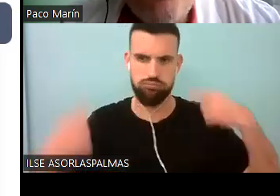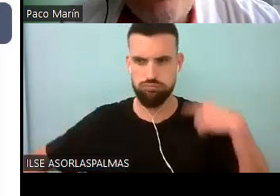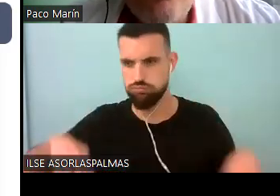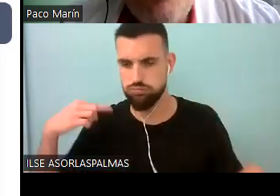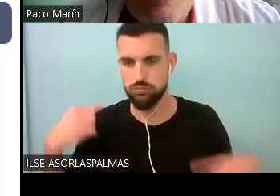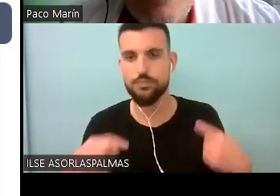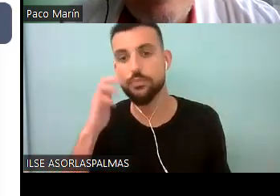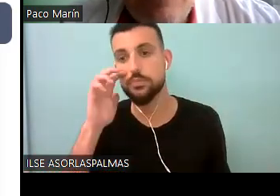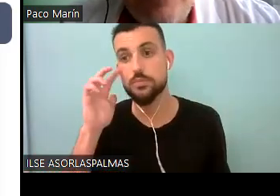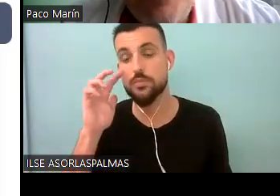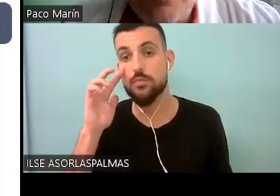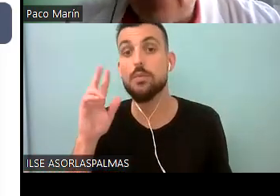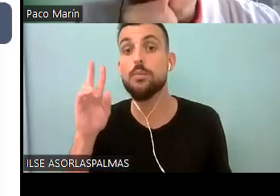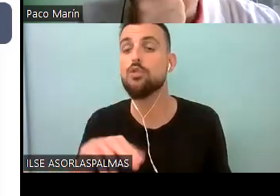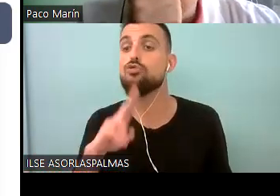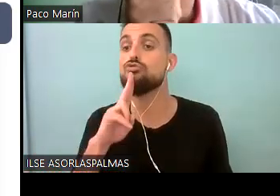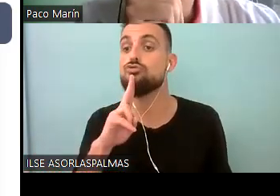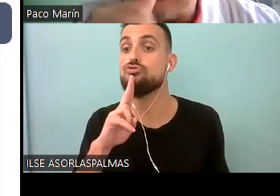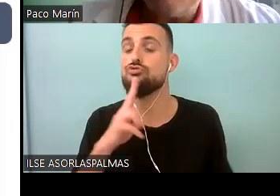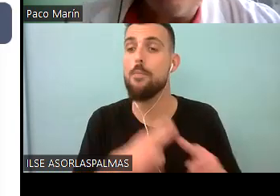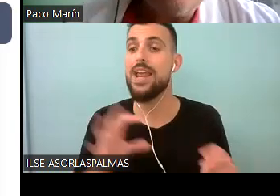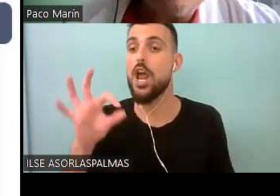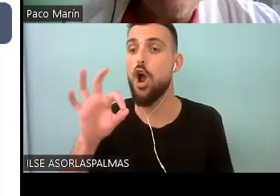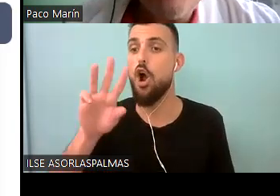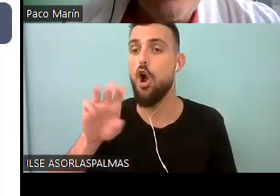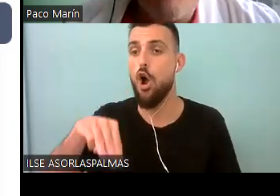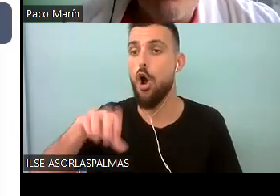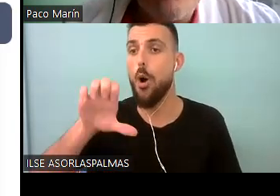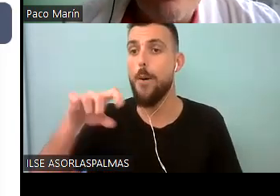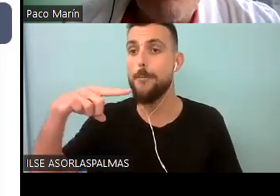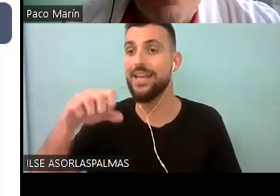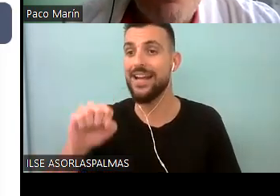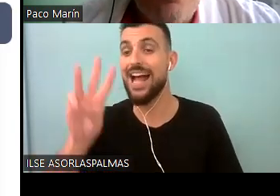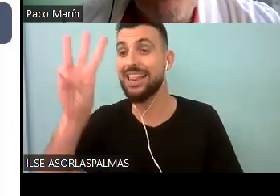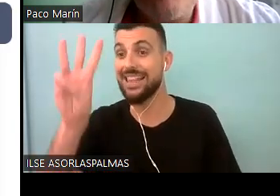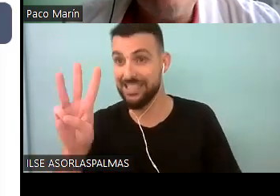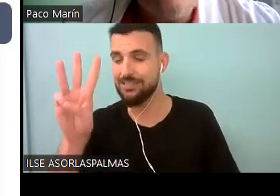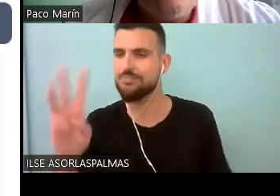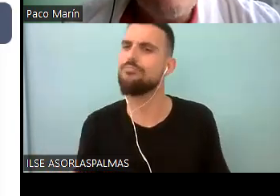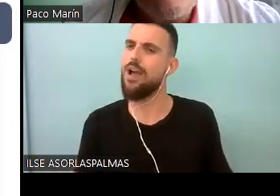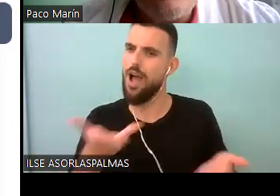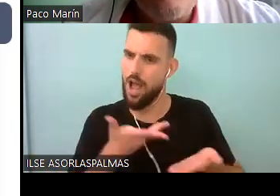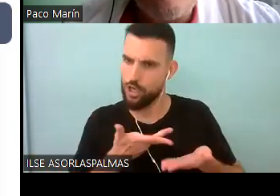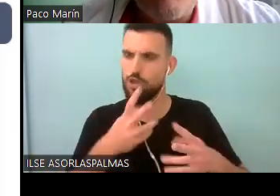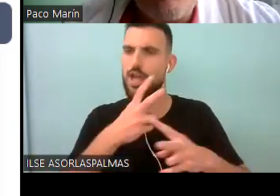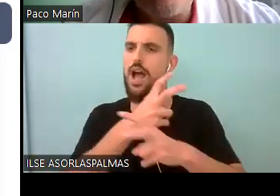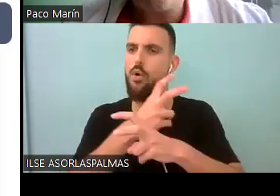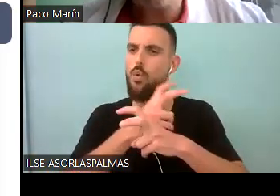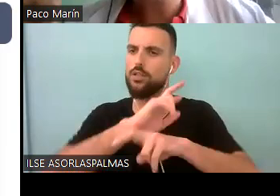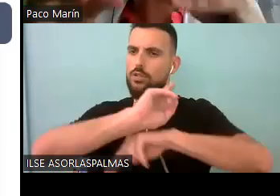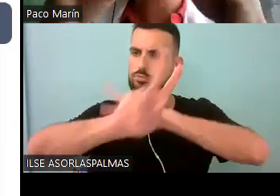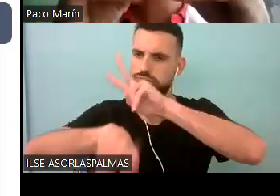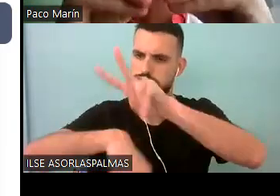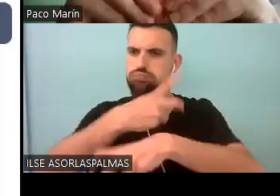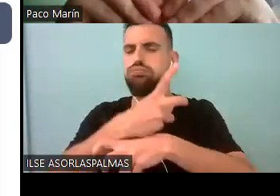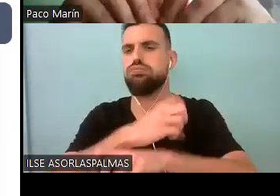de los omega 3, los ácidos grasos omega 3, por el contrario, sí que favorecen la remodelación ósea. La remodelación